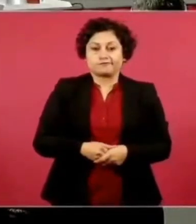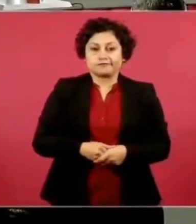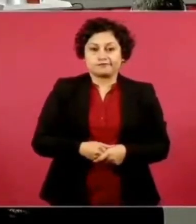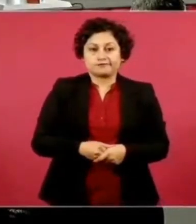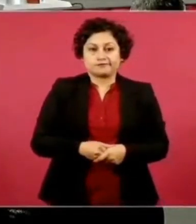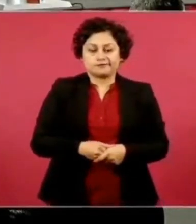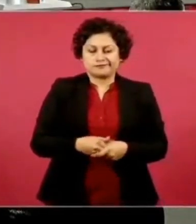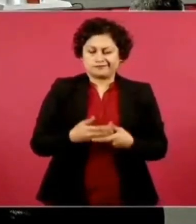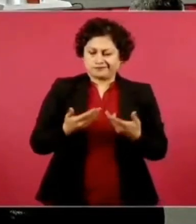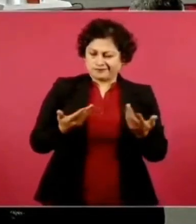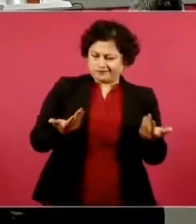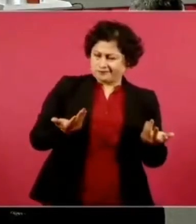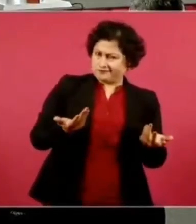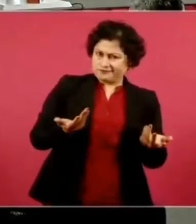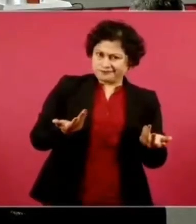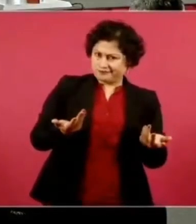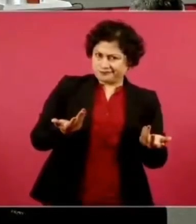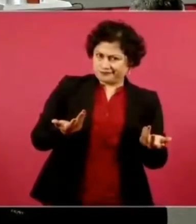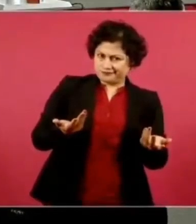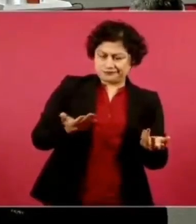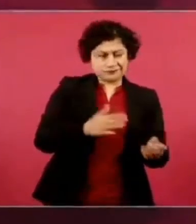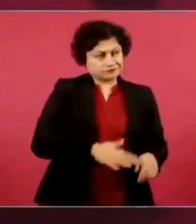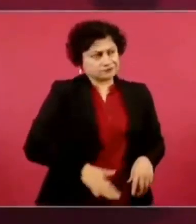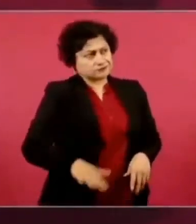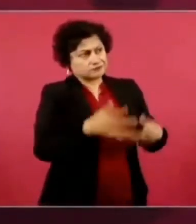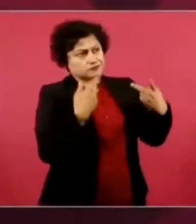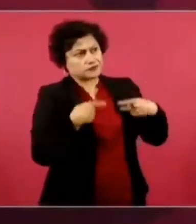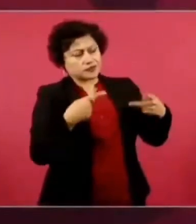¿Qué derecho tienen los ciudadanos